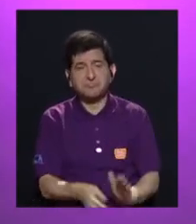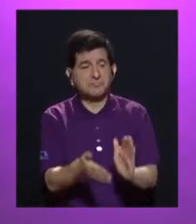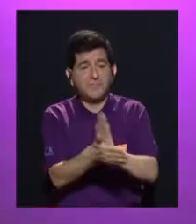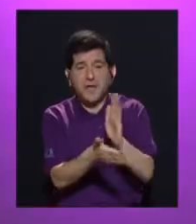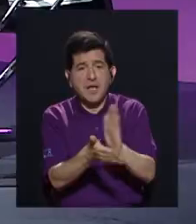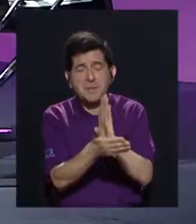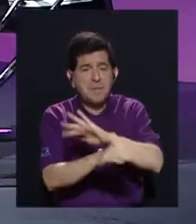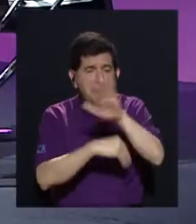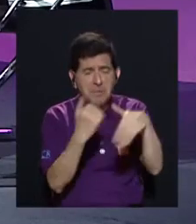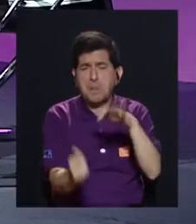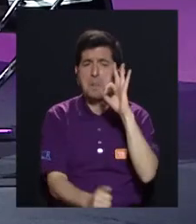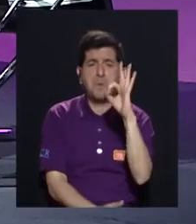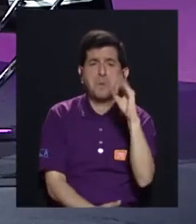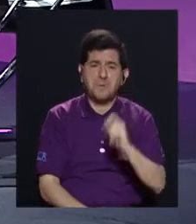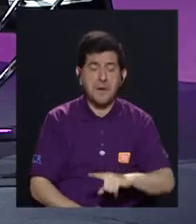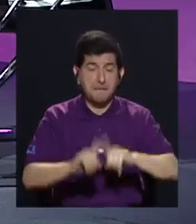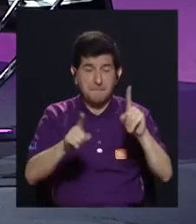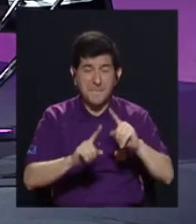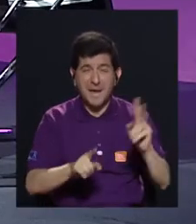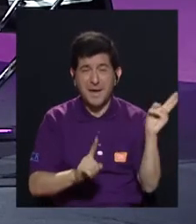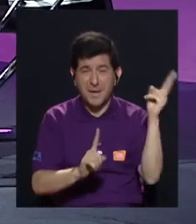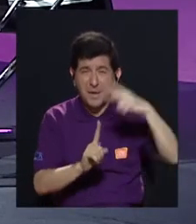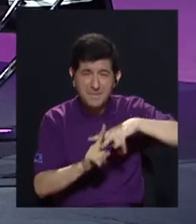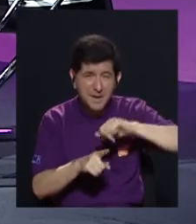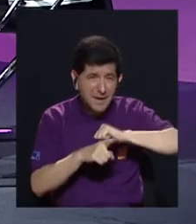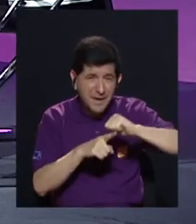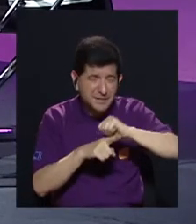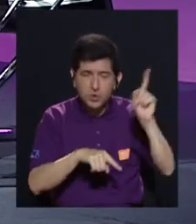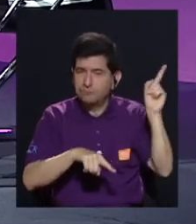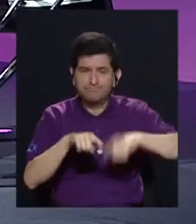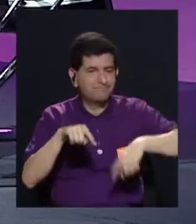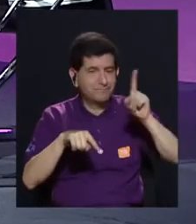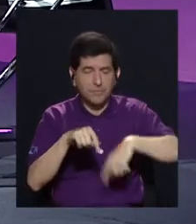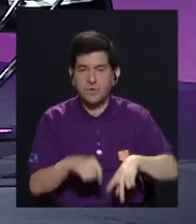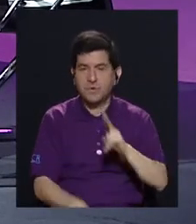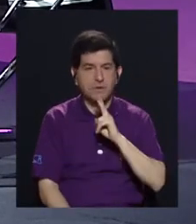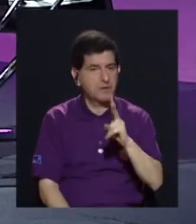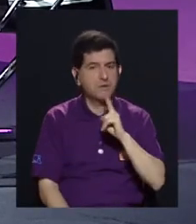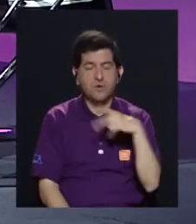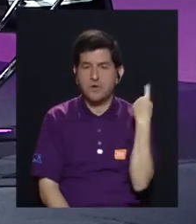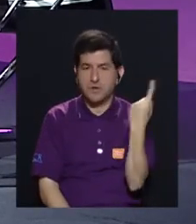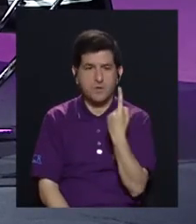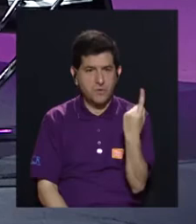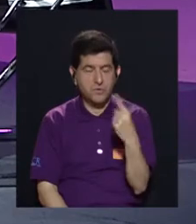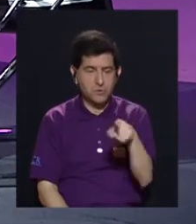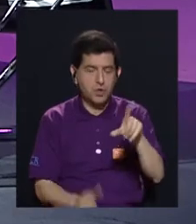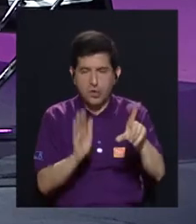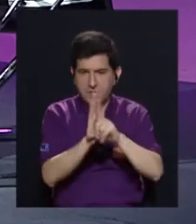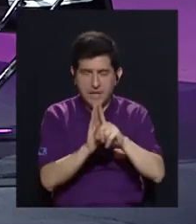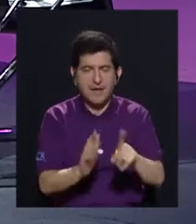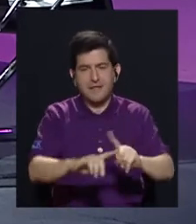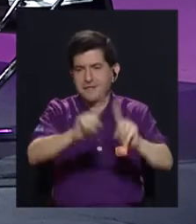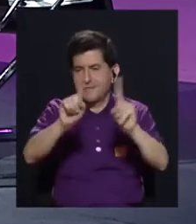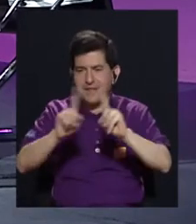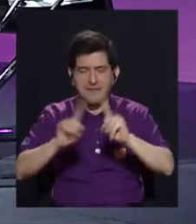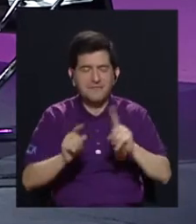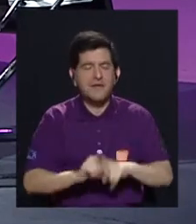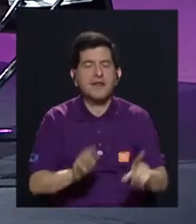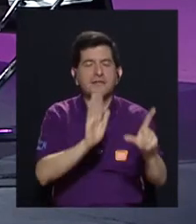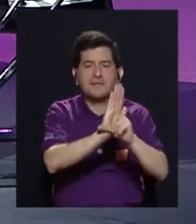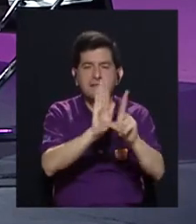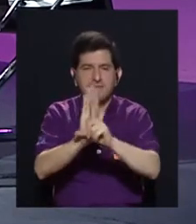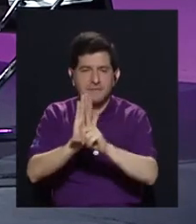todo se ve muy bien pero en la práctica no se ha podido implementar y esto no es cierto únicamente esta ley es cierto de mucha otra legislación